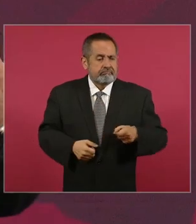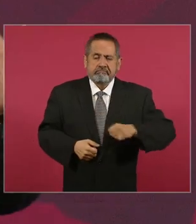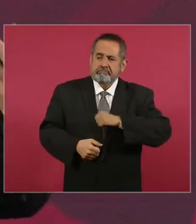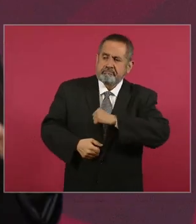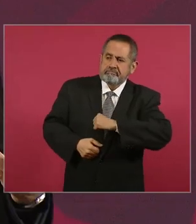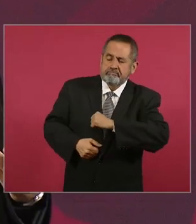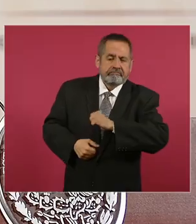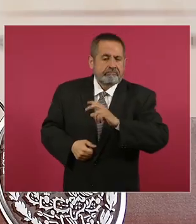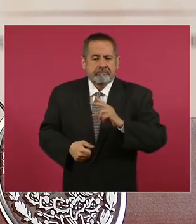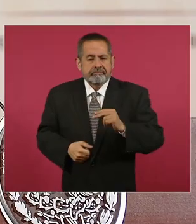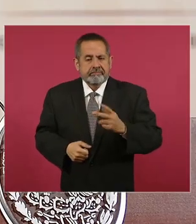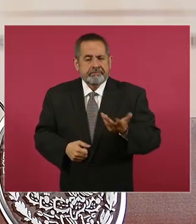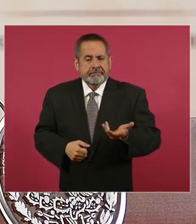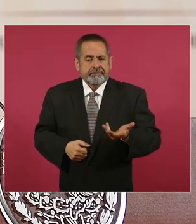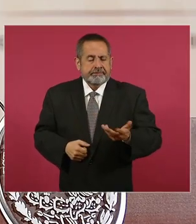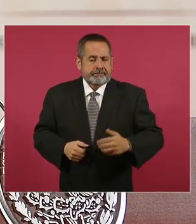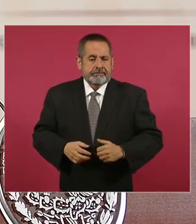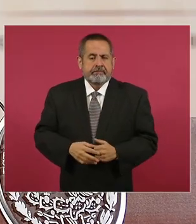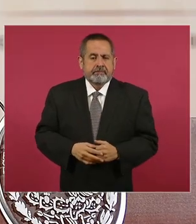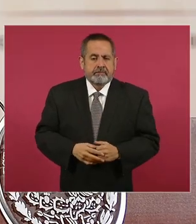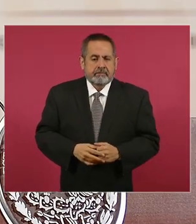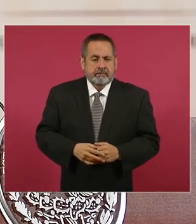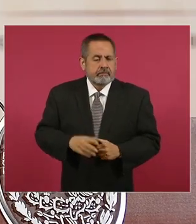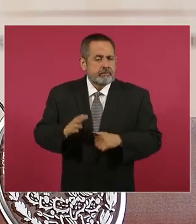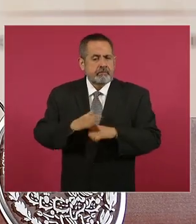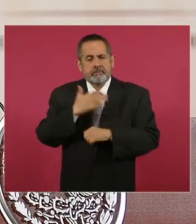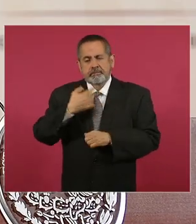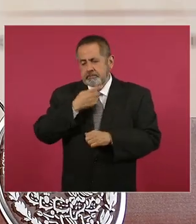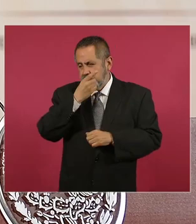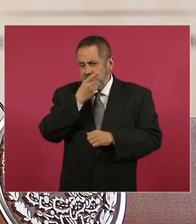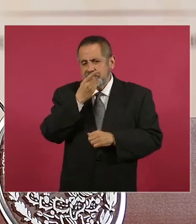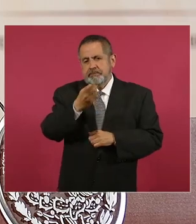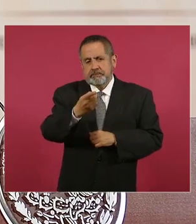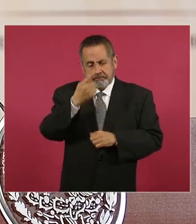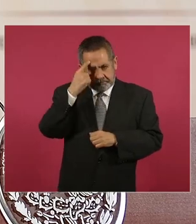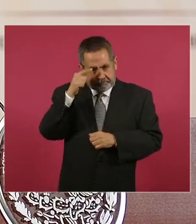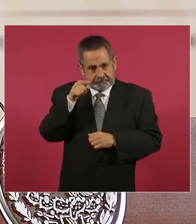qué lo planteo?